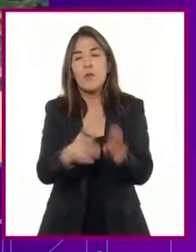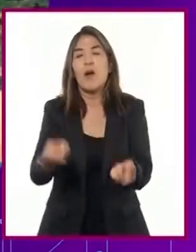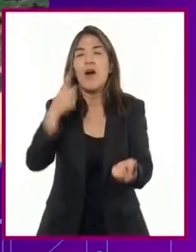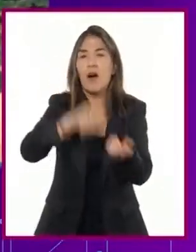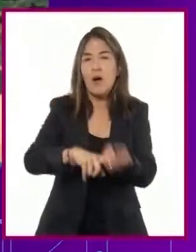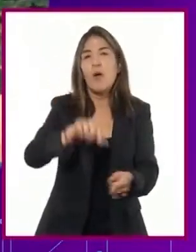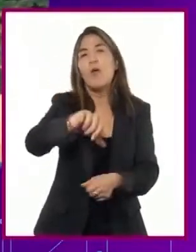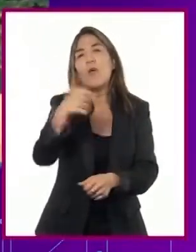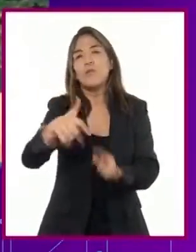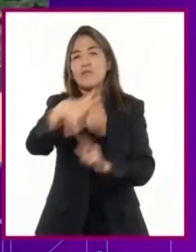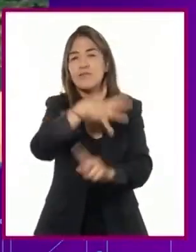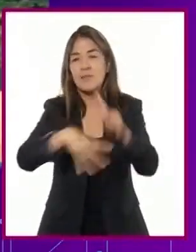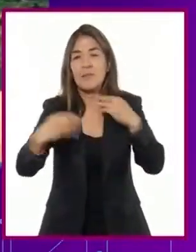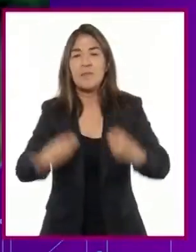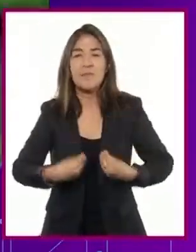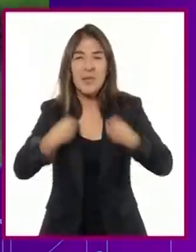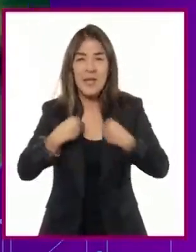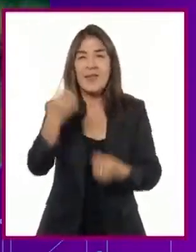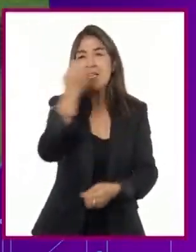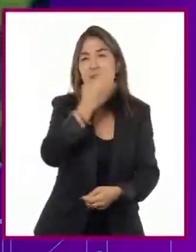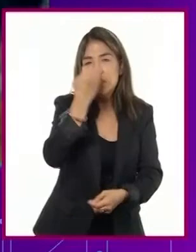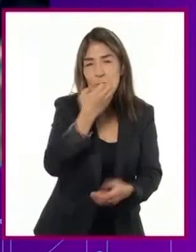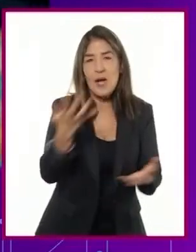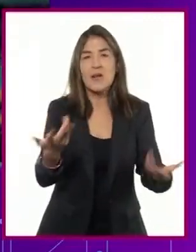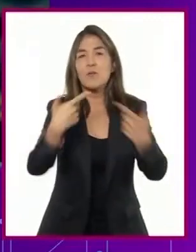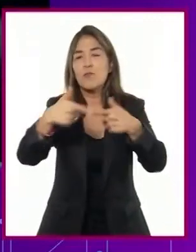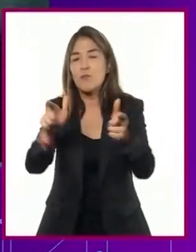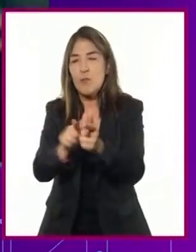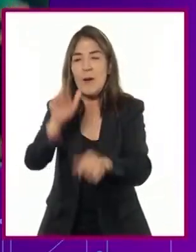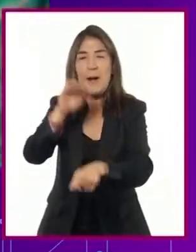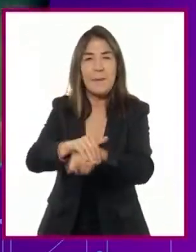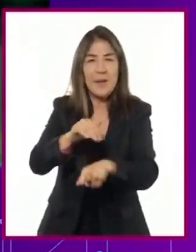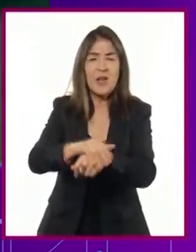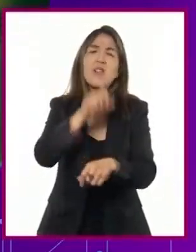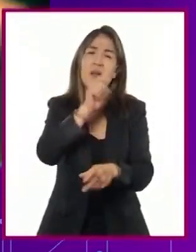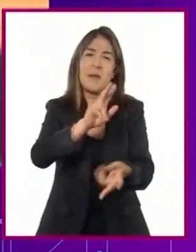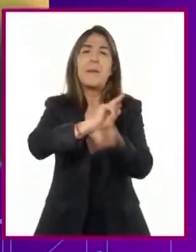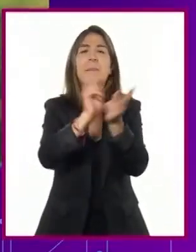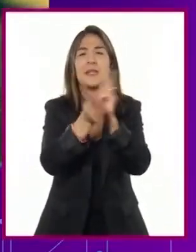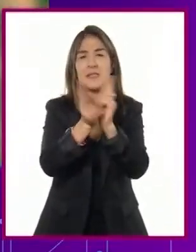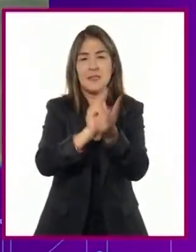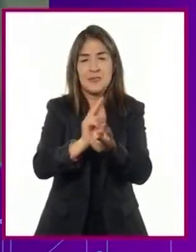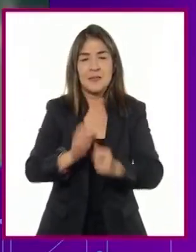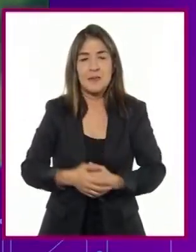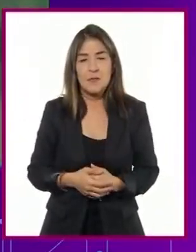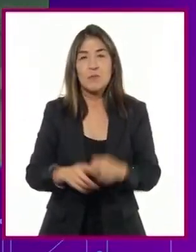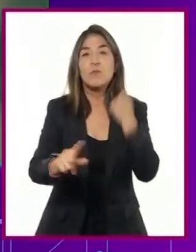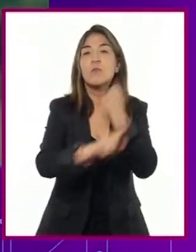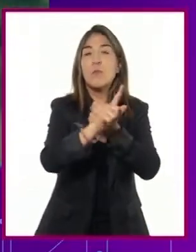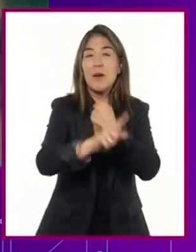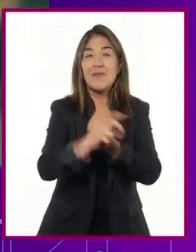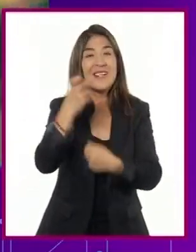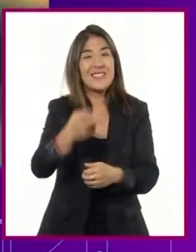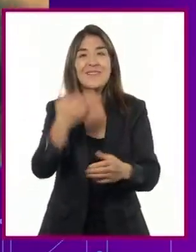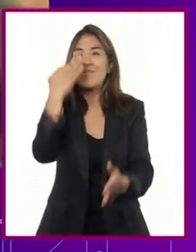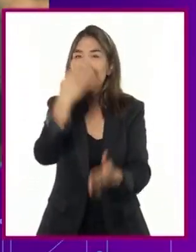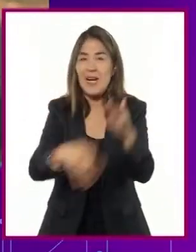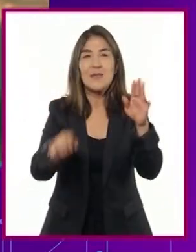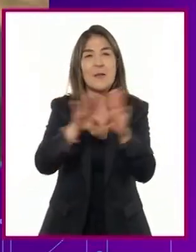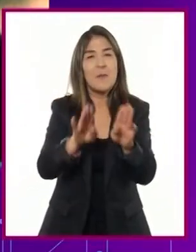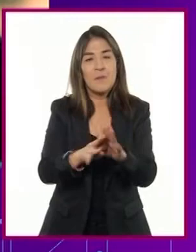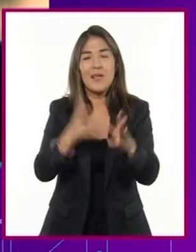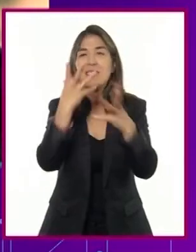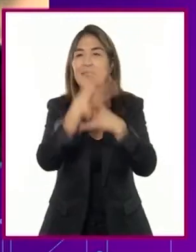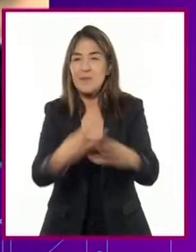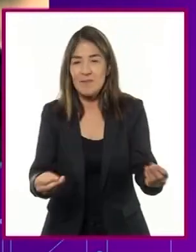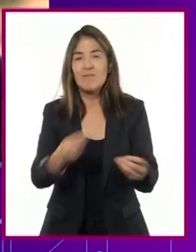ámbitos de la vida, como la escuela, el grupo de amigos o los vecinos. Los conflictos que no se resuelven generan